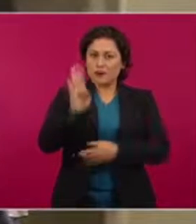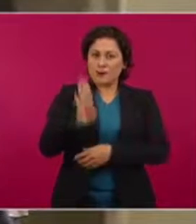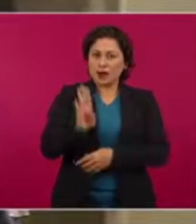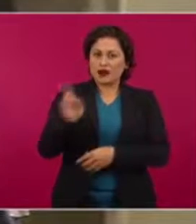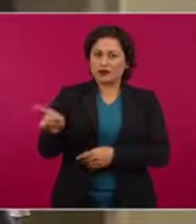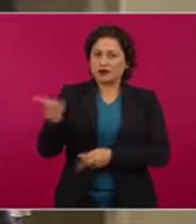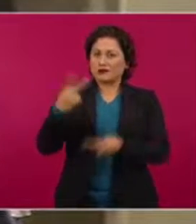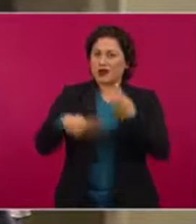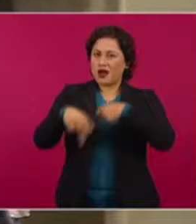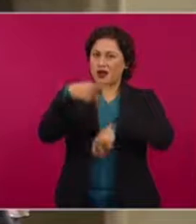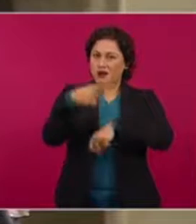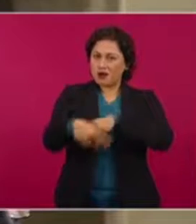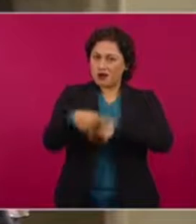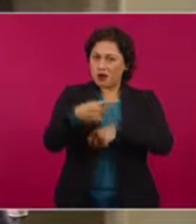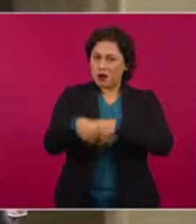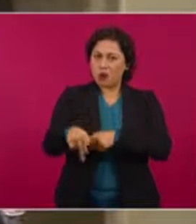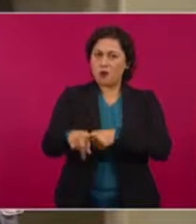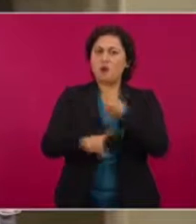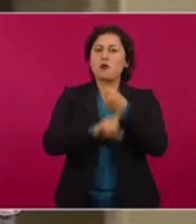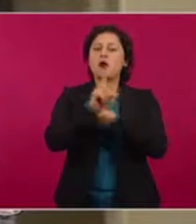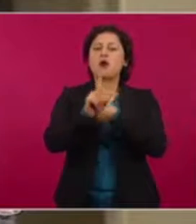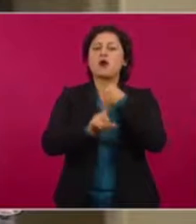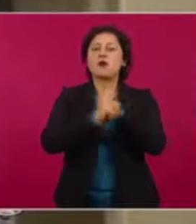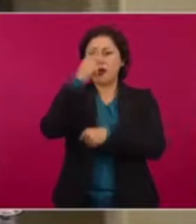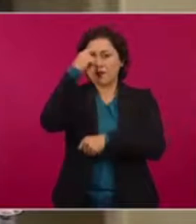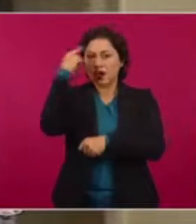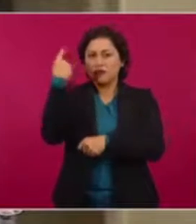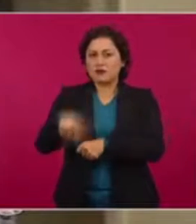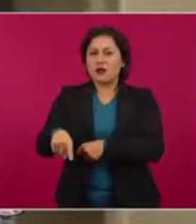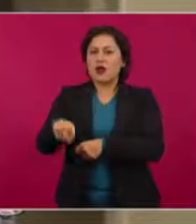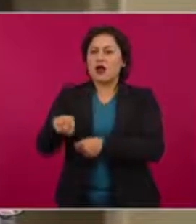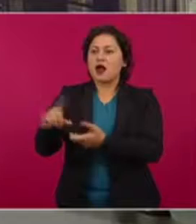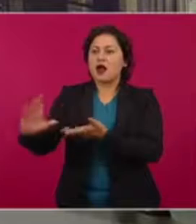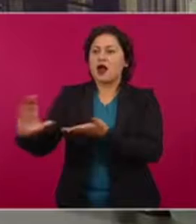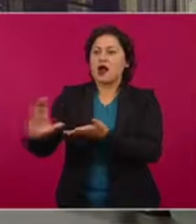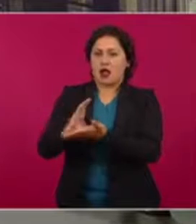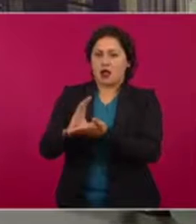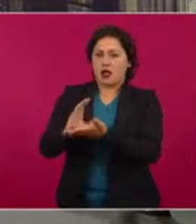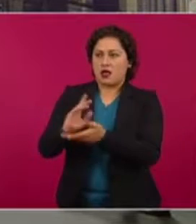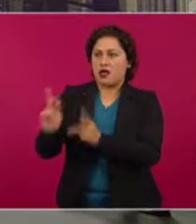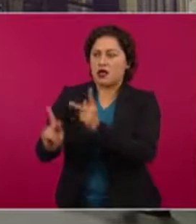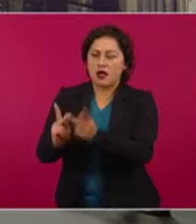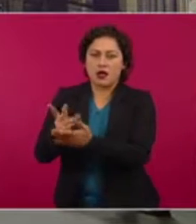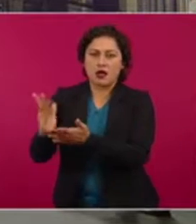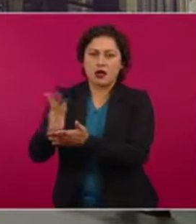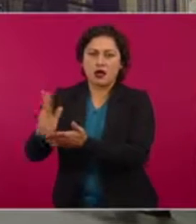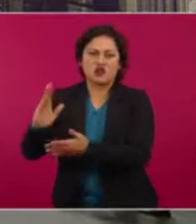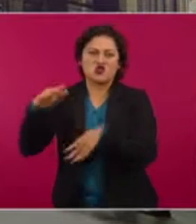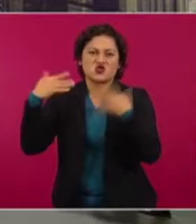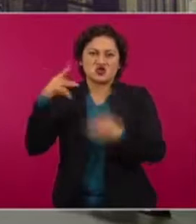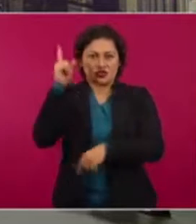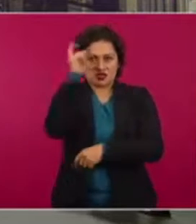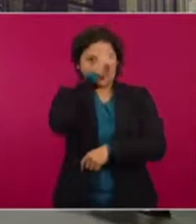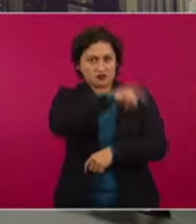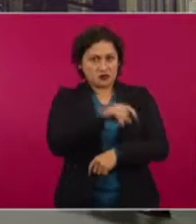problemas para pagar los créditos. Ese sería mi… Sí, este